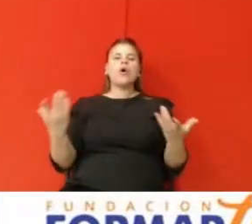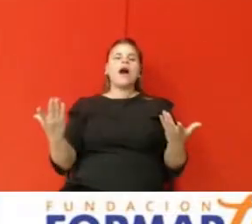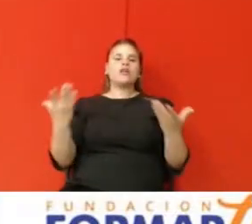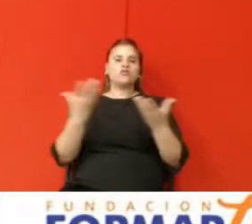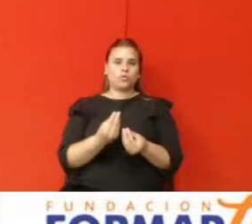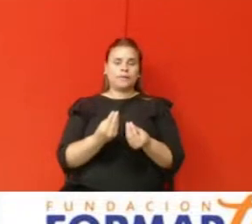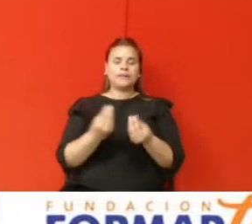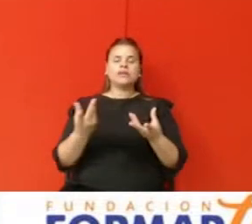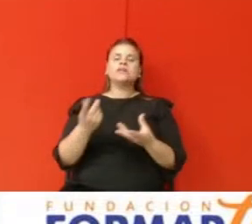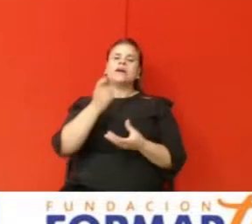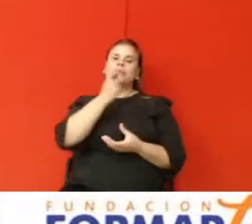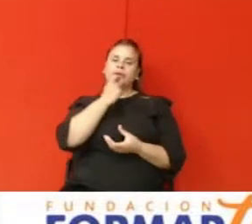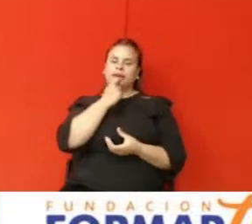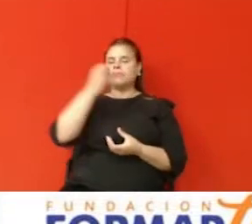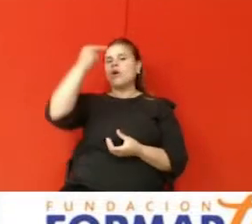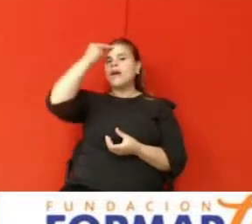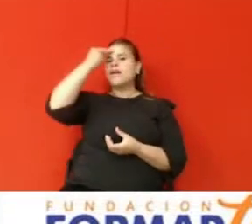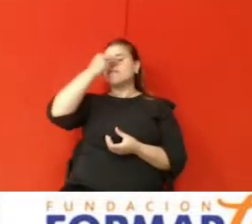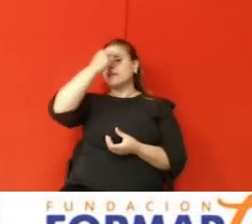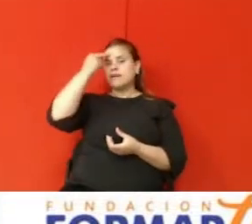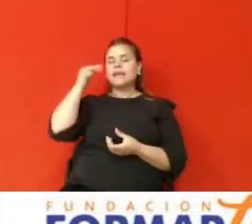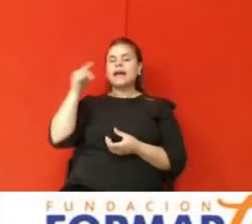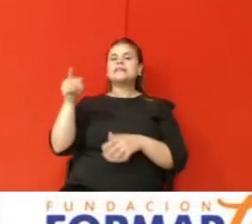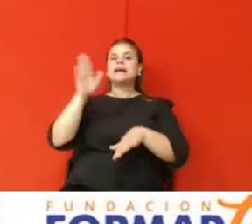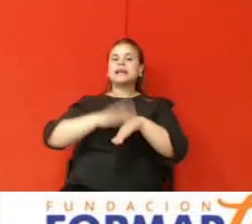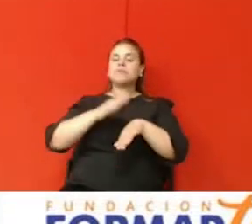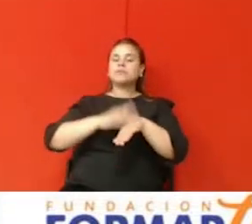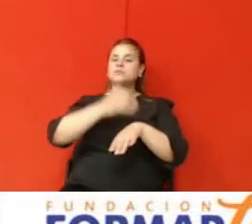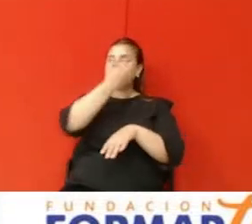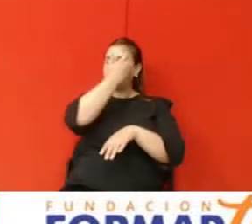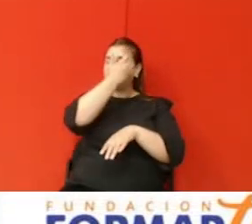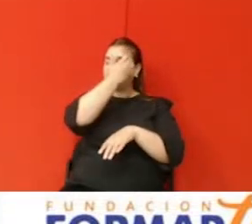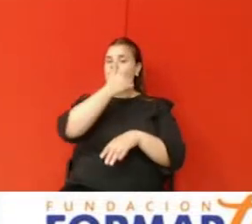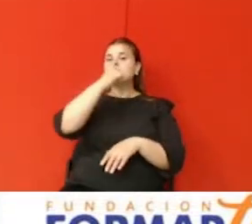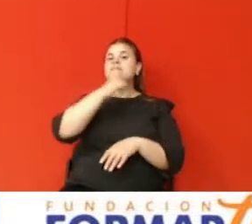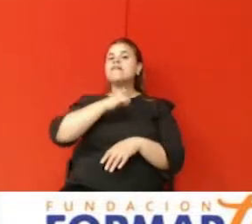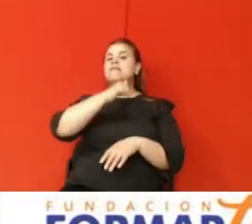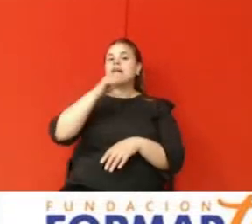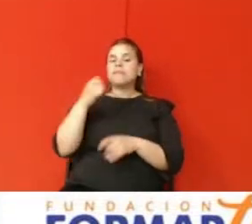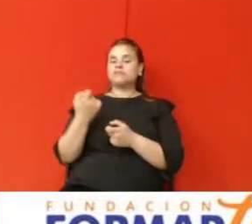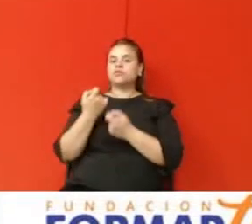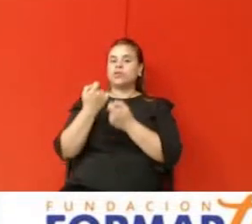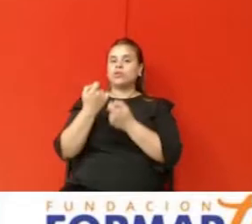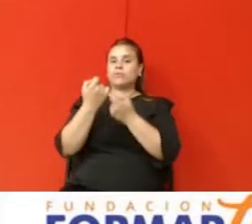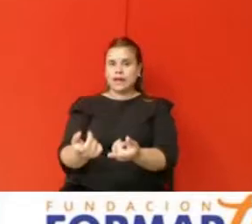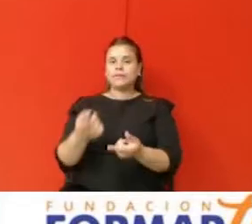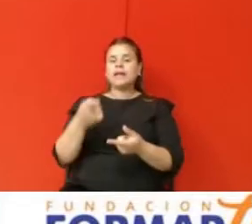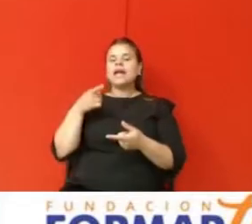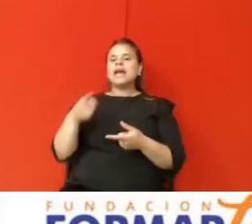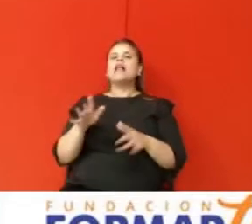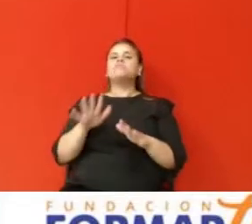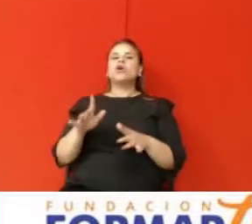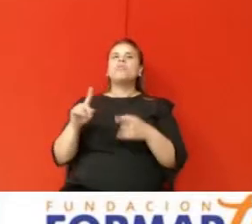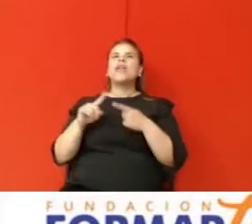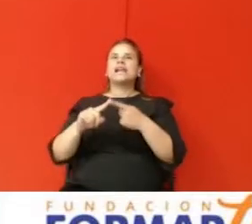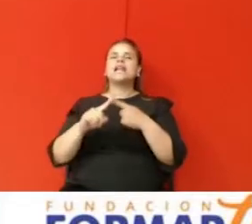La enfermera es la encargada de administrar la medicación y tener una visión más amplia sobre el trabajo en el piso, en el